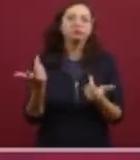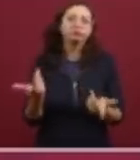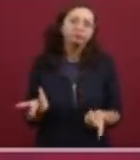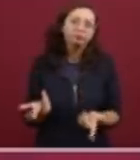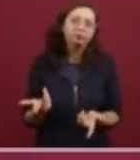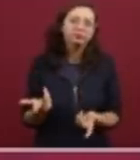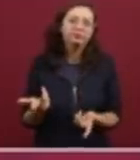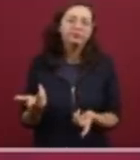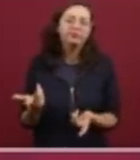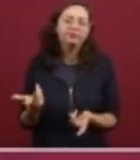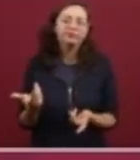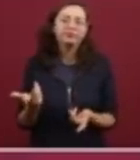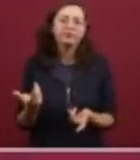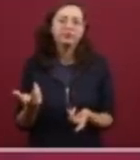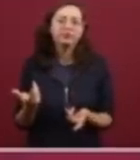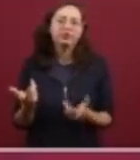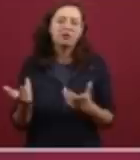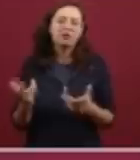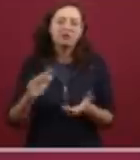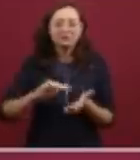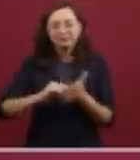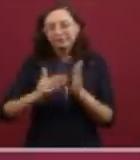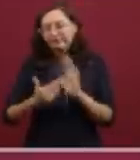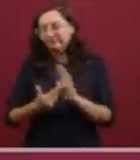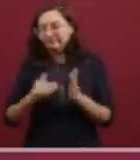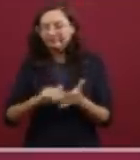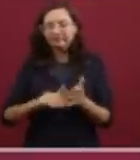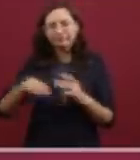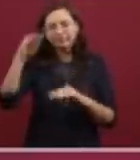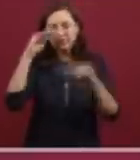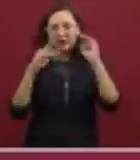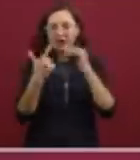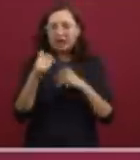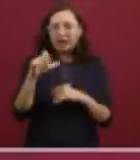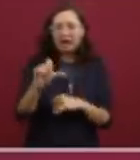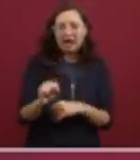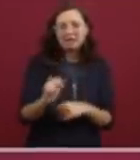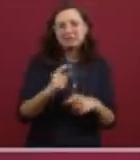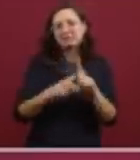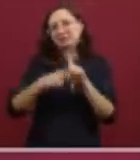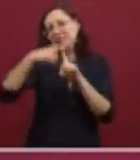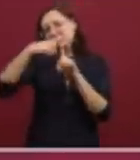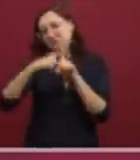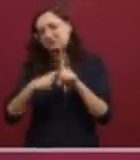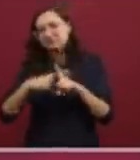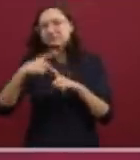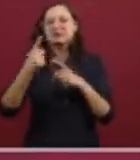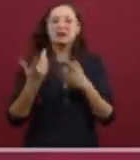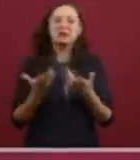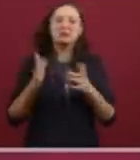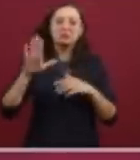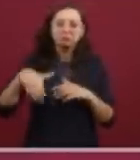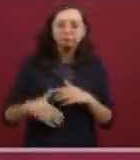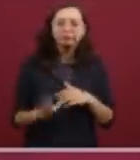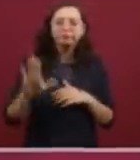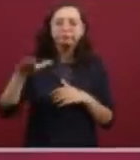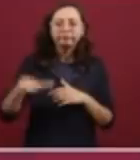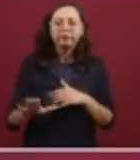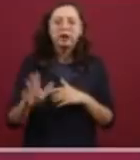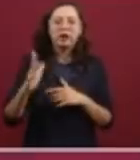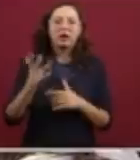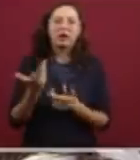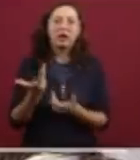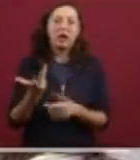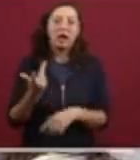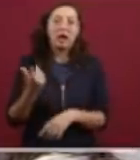hacer un análisis del comportamiento de los precios del gas, porque hace 15 años el gas en Estados Unidos